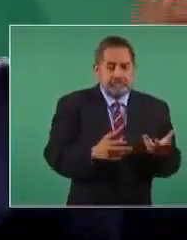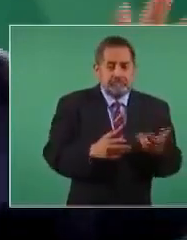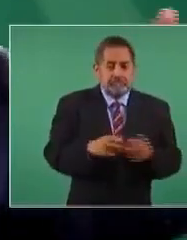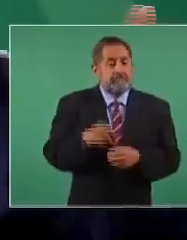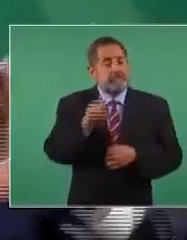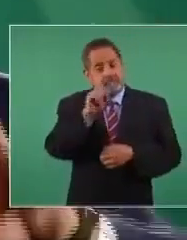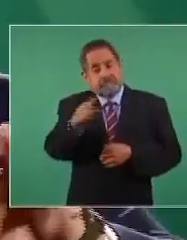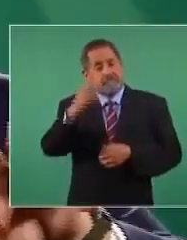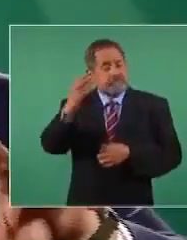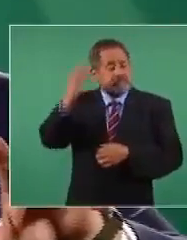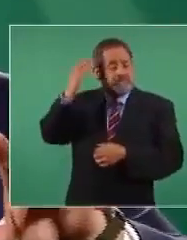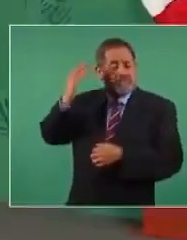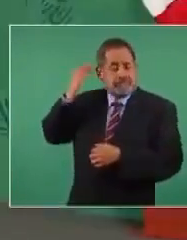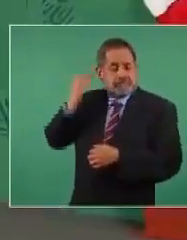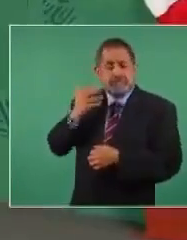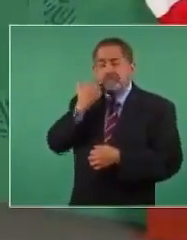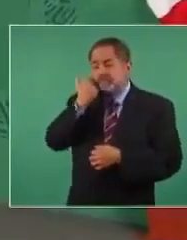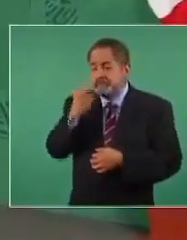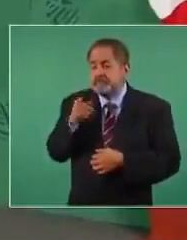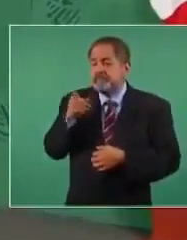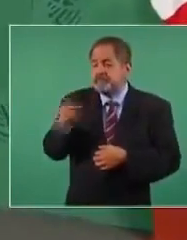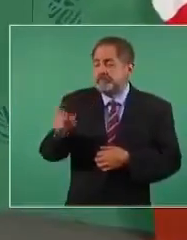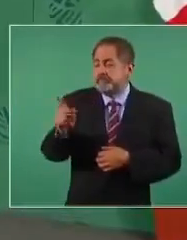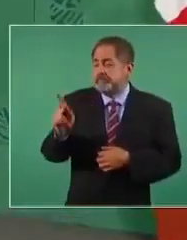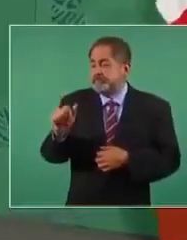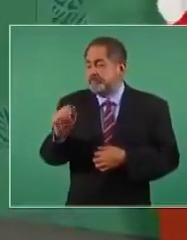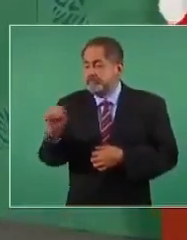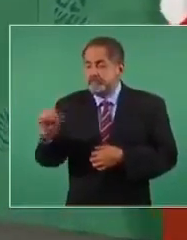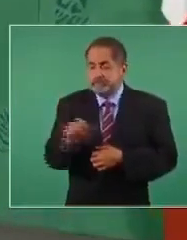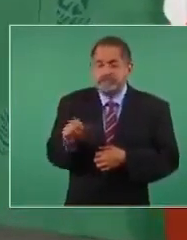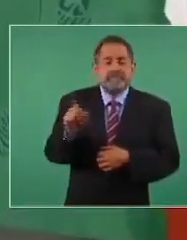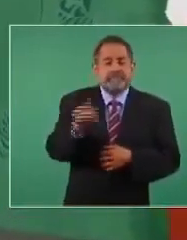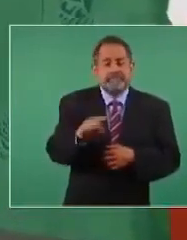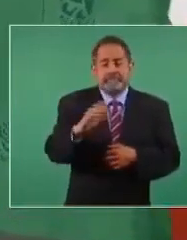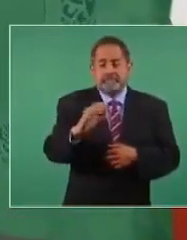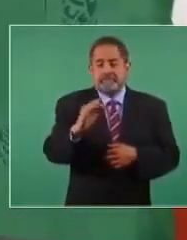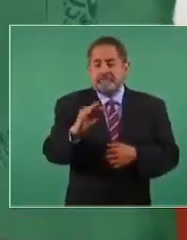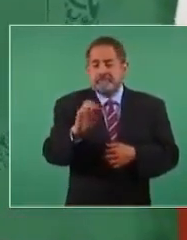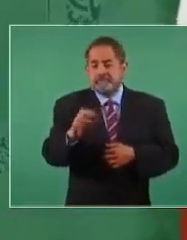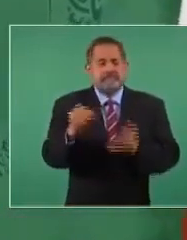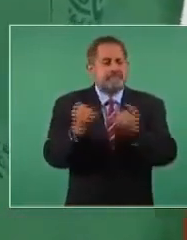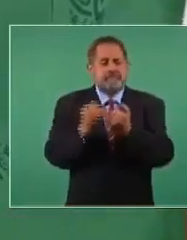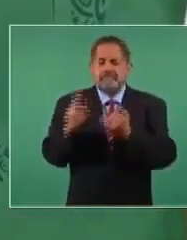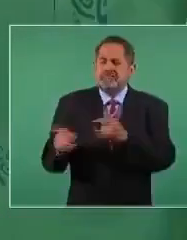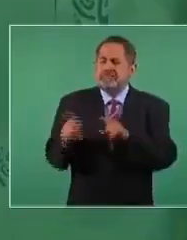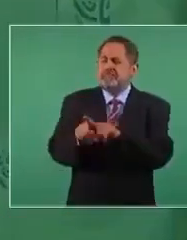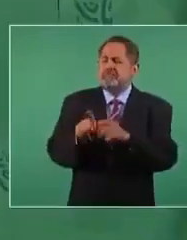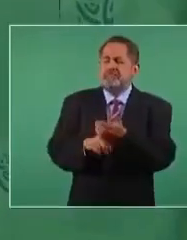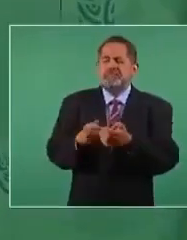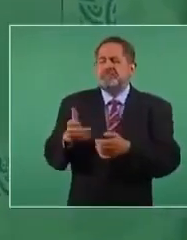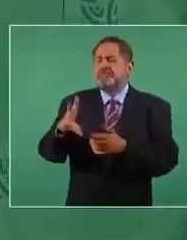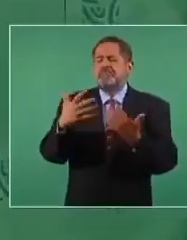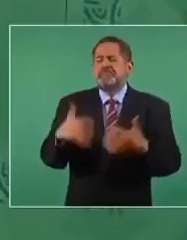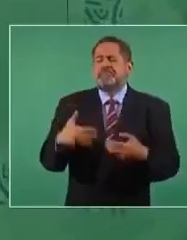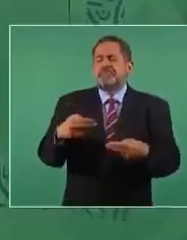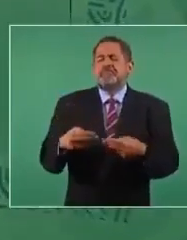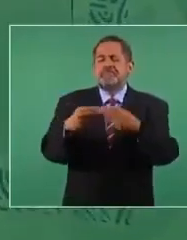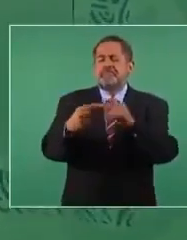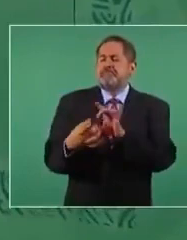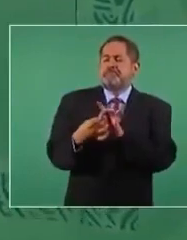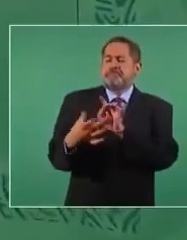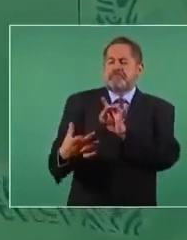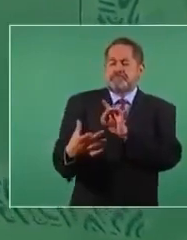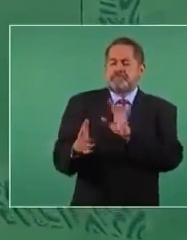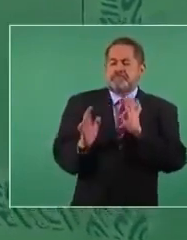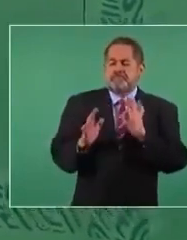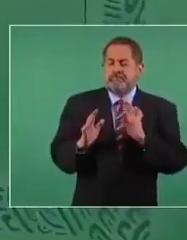de confianza o la pérdida de confianza, es como el concepto que utilizan por la pérdida de la confianza,